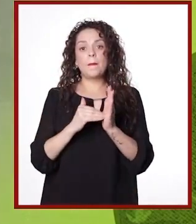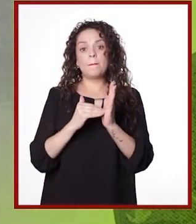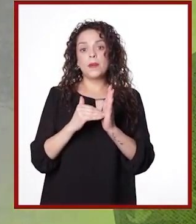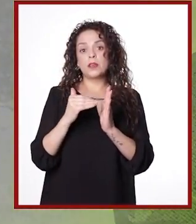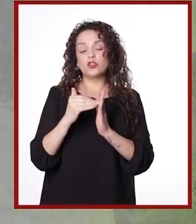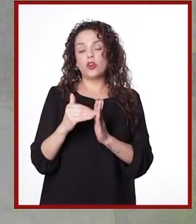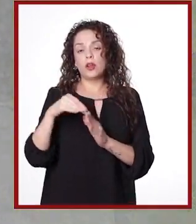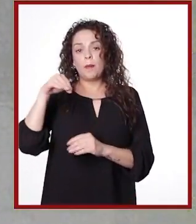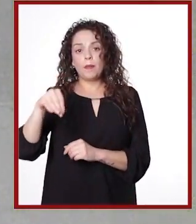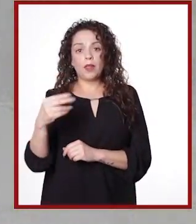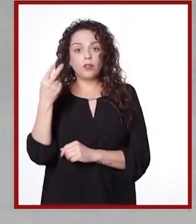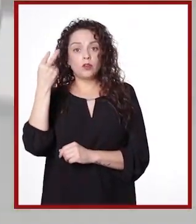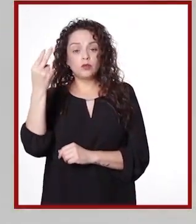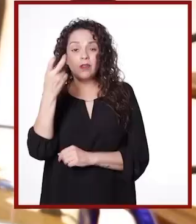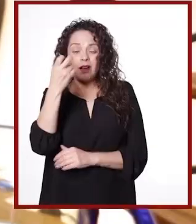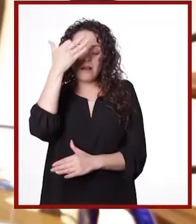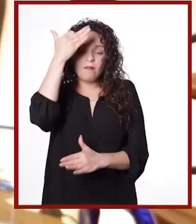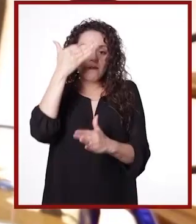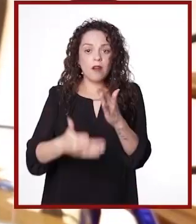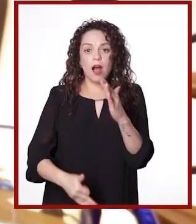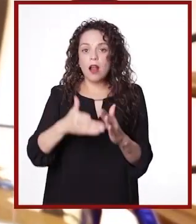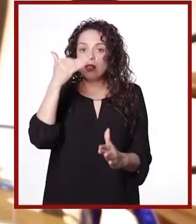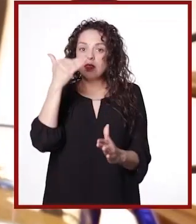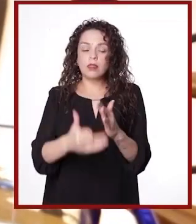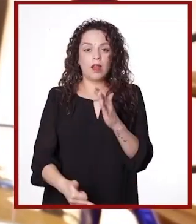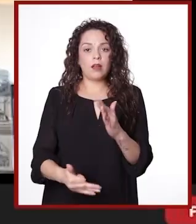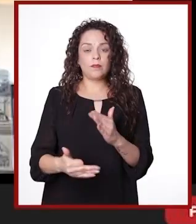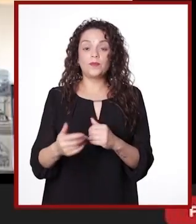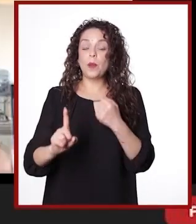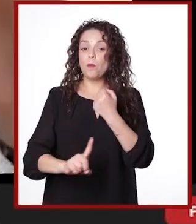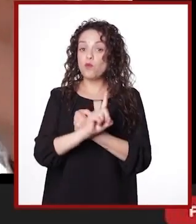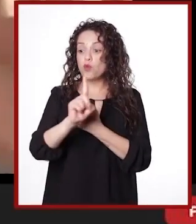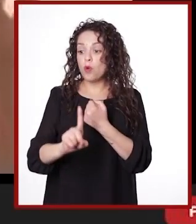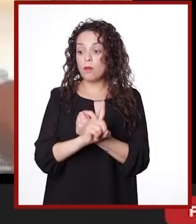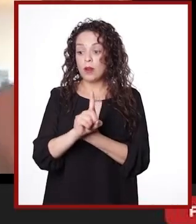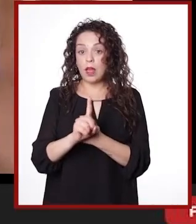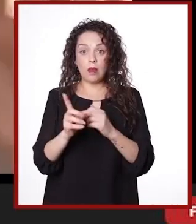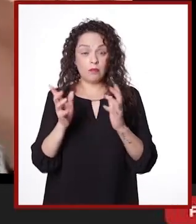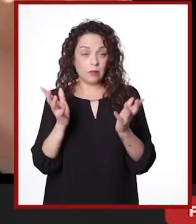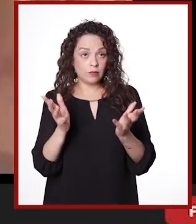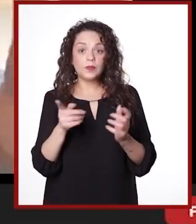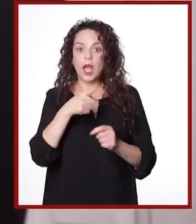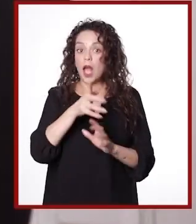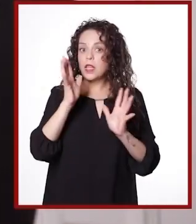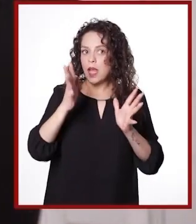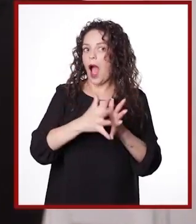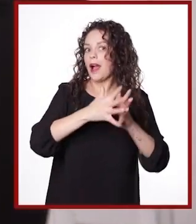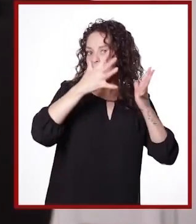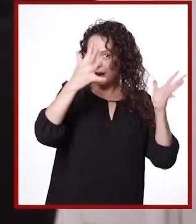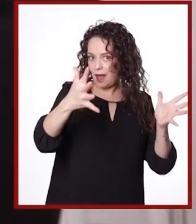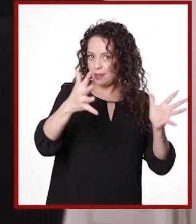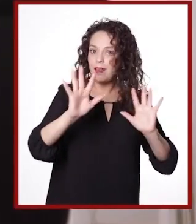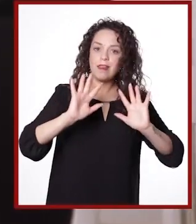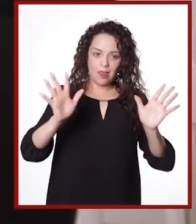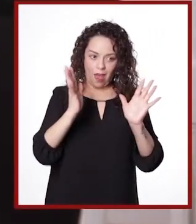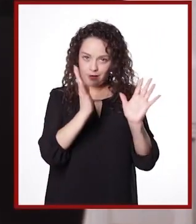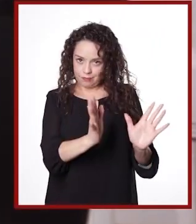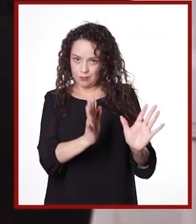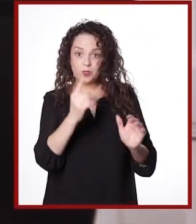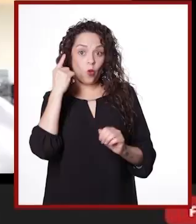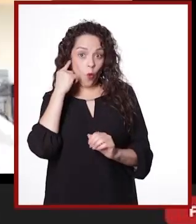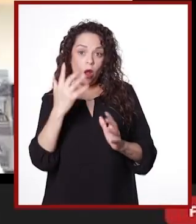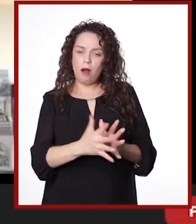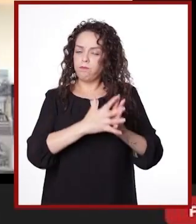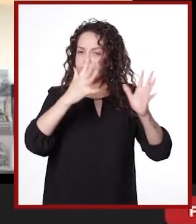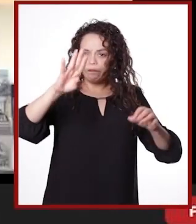metros cuadrados que hacen falta. Y el problema más, ese ya suena muy grande. O sea, ahí ya suena muy grande.